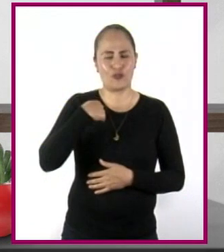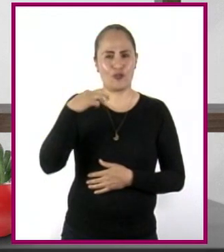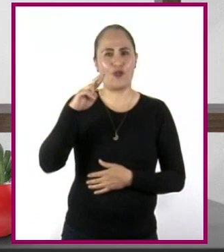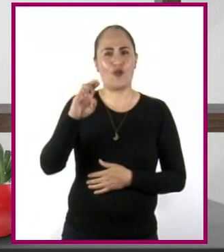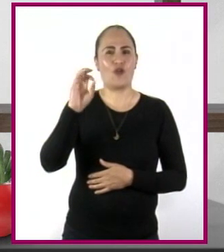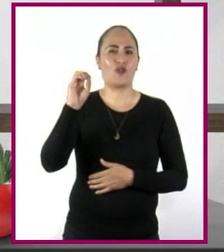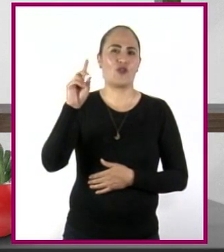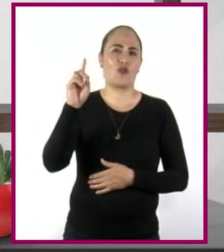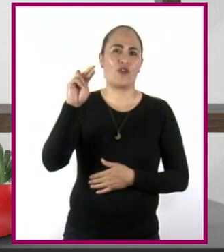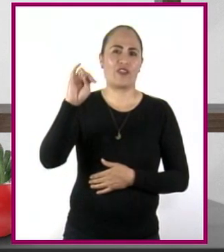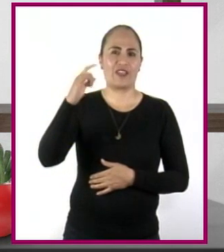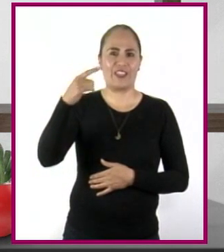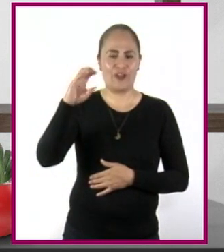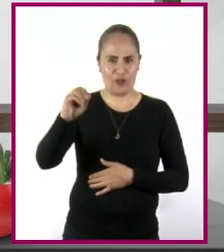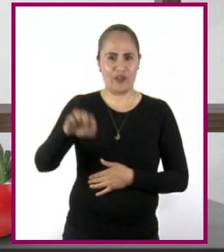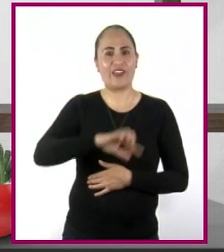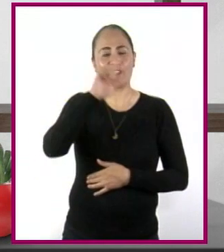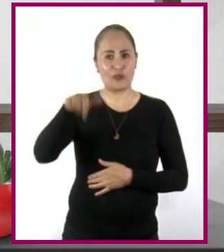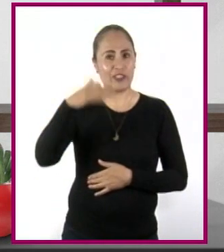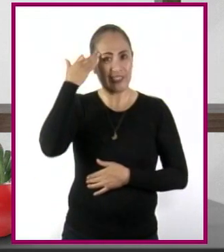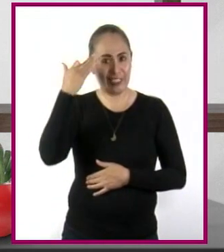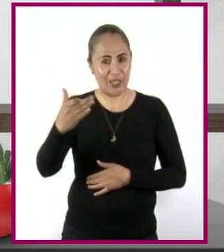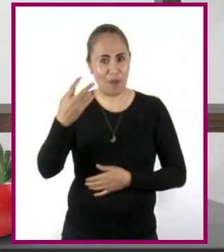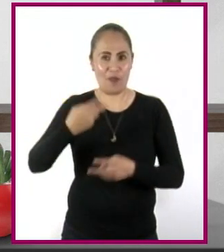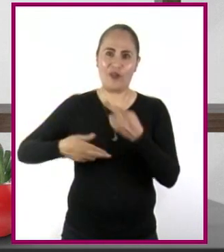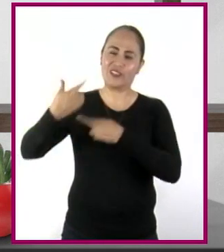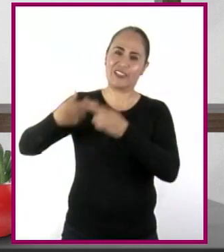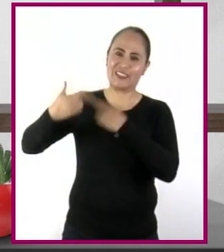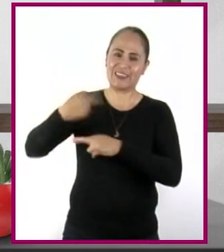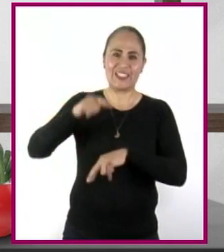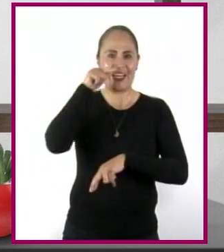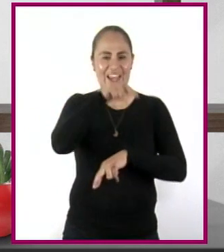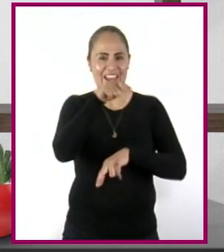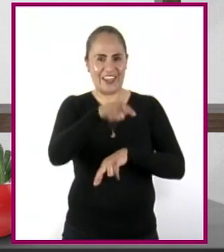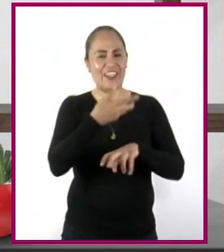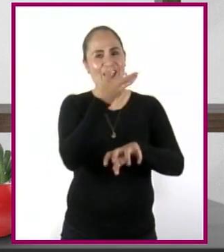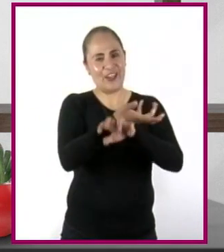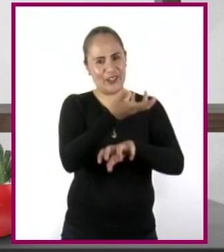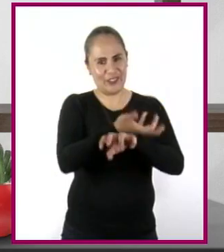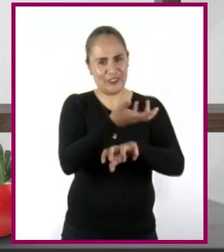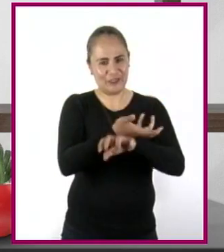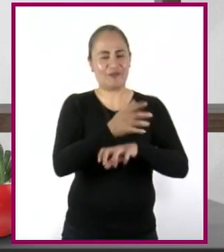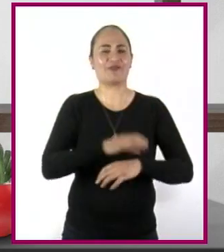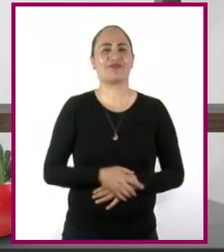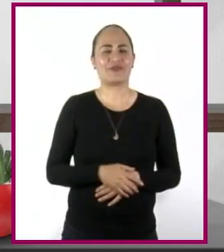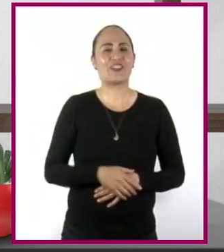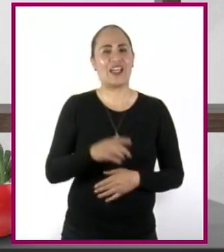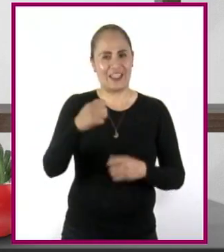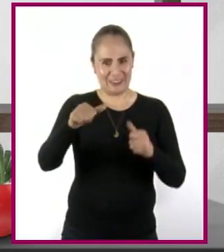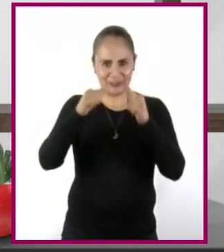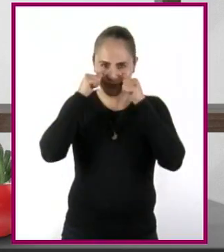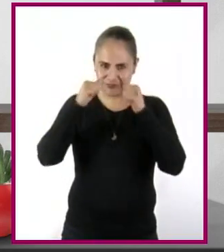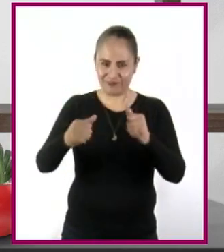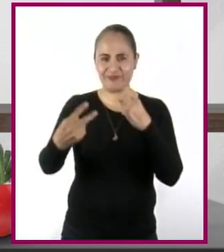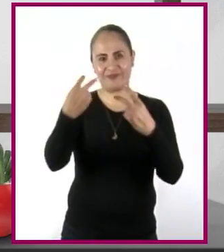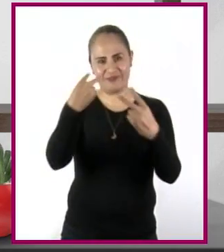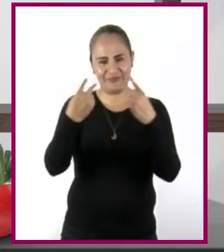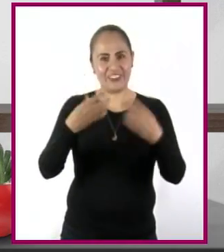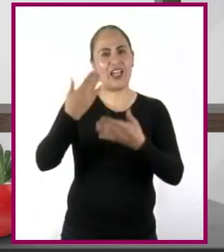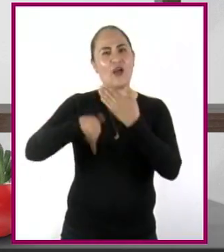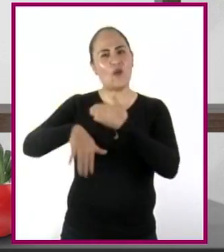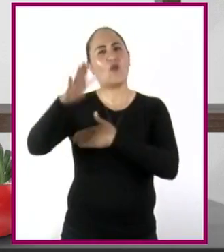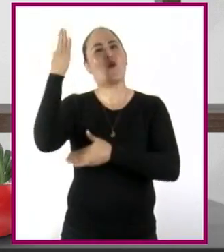nuestra máquina del tiempo emprende un viaje a la historia de los Estados Unidos. Quédense con nosotros y asómense a esta ventana al pasado desde